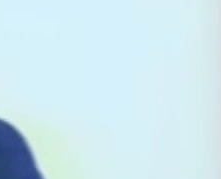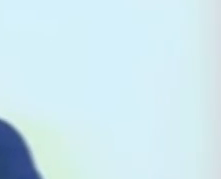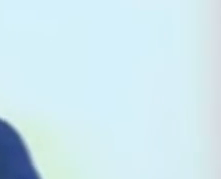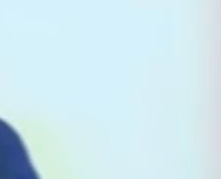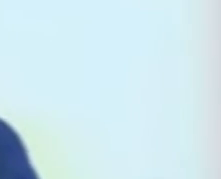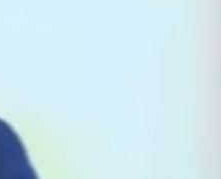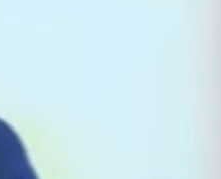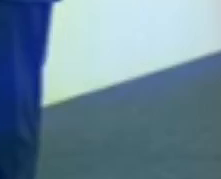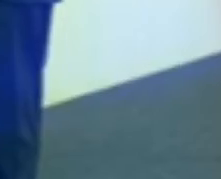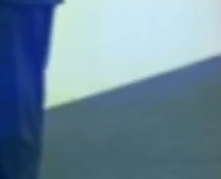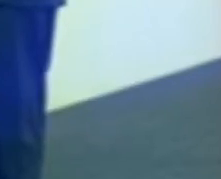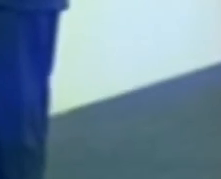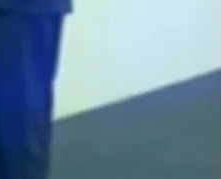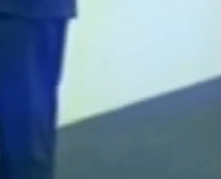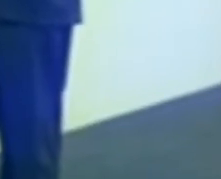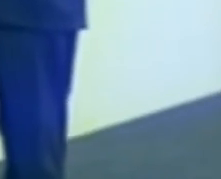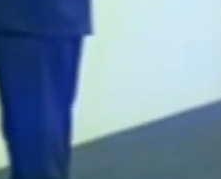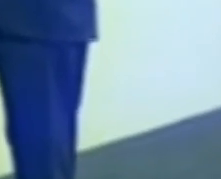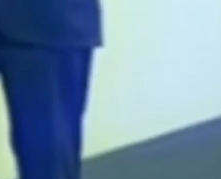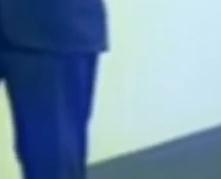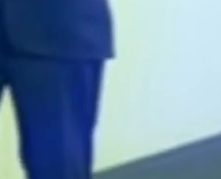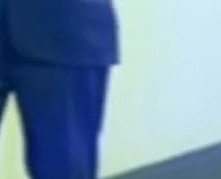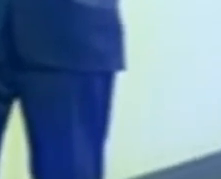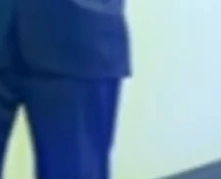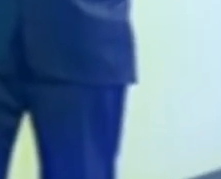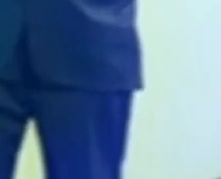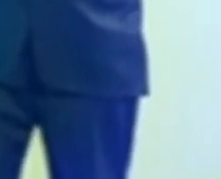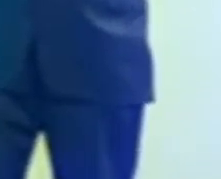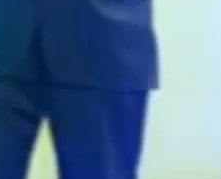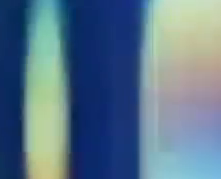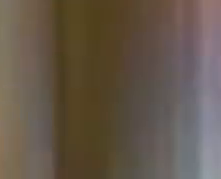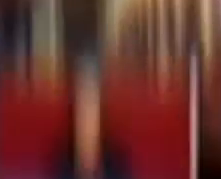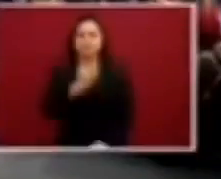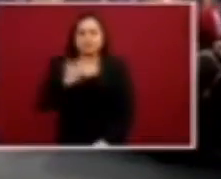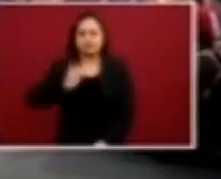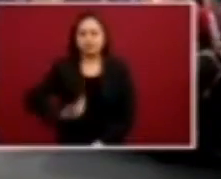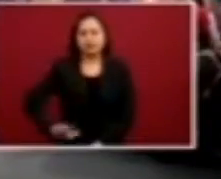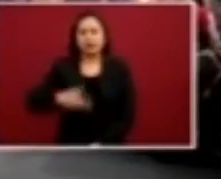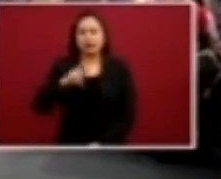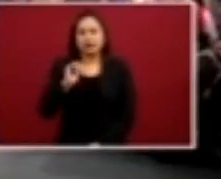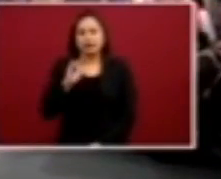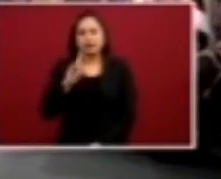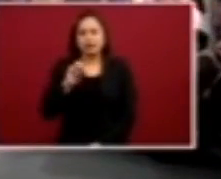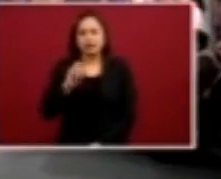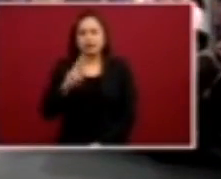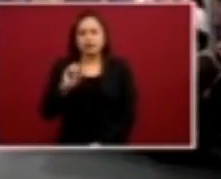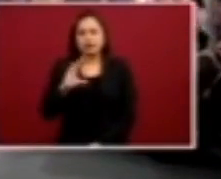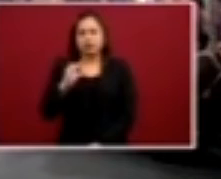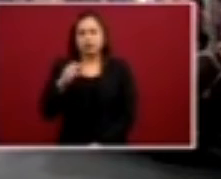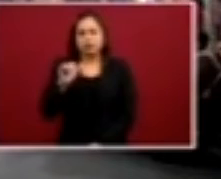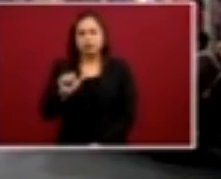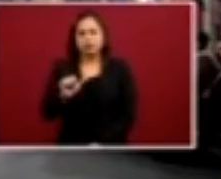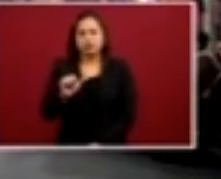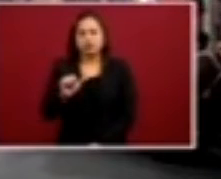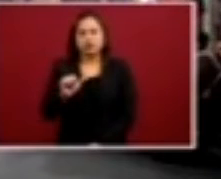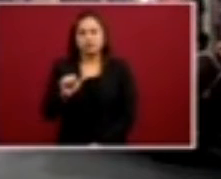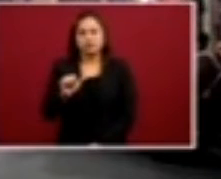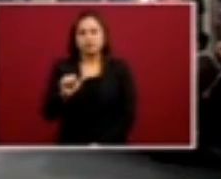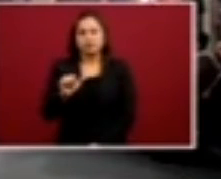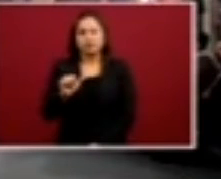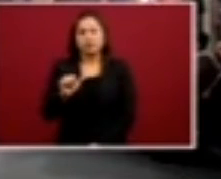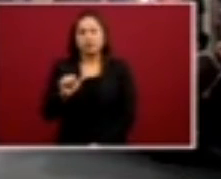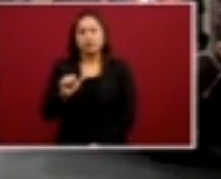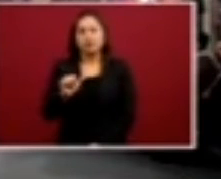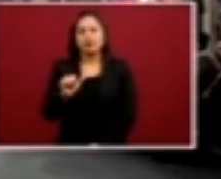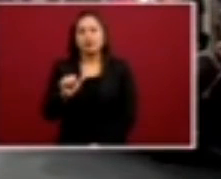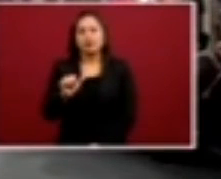mentiras que le han documentado ¿quién es el que acusa sin pruebas? lo digo porque yo lo encaré en